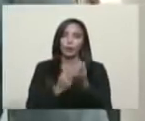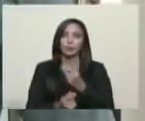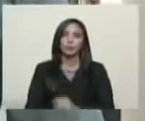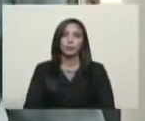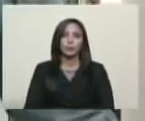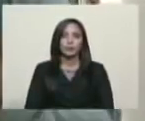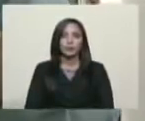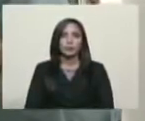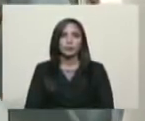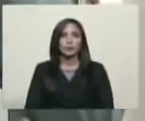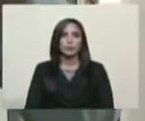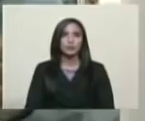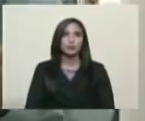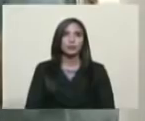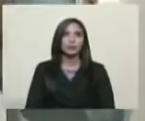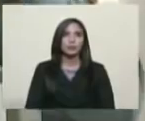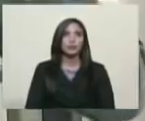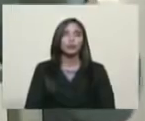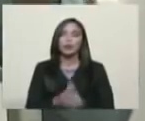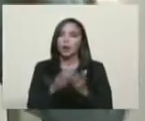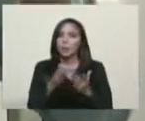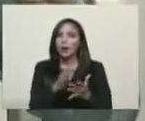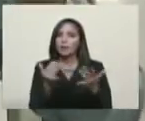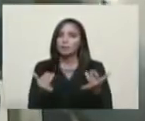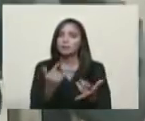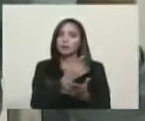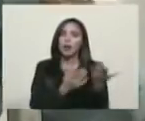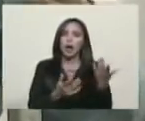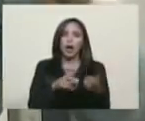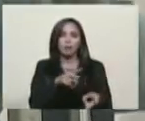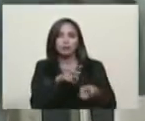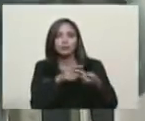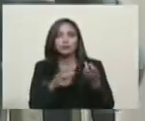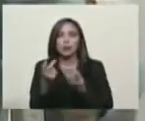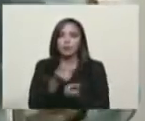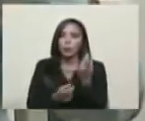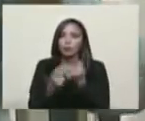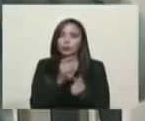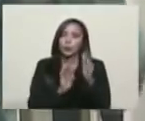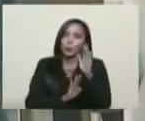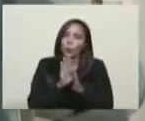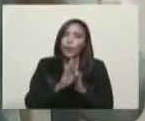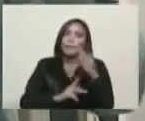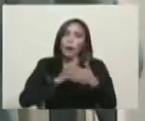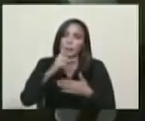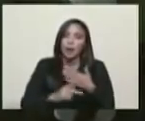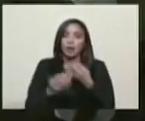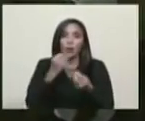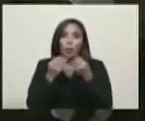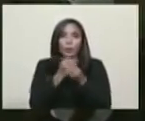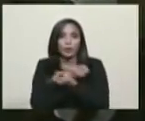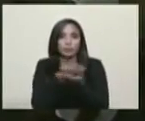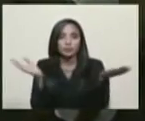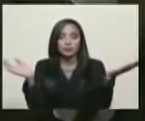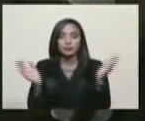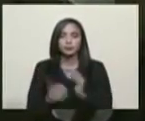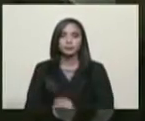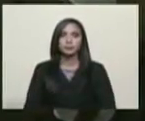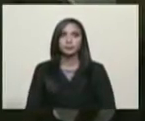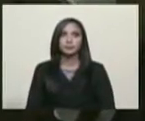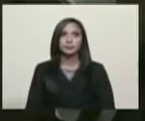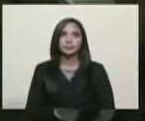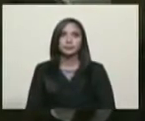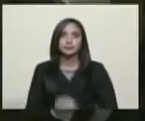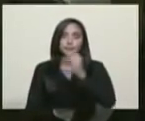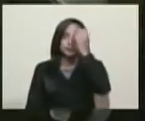económica. Más alimento y más beneficio de animales para el plan de abastecimiento nacional de carne